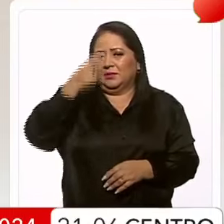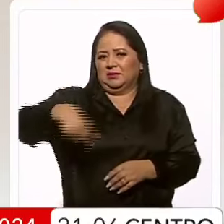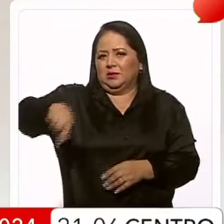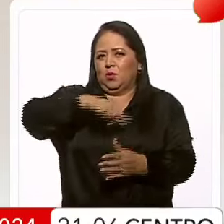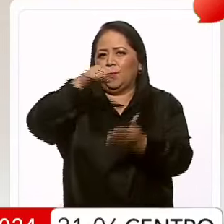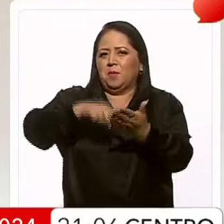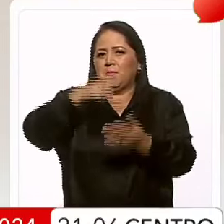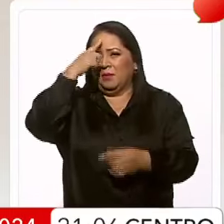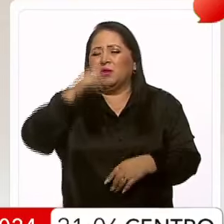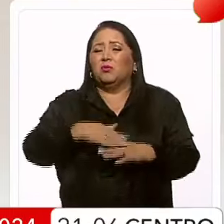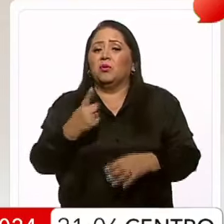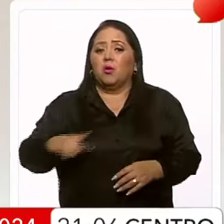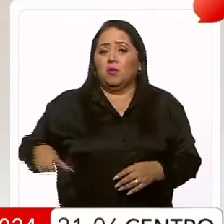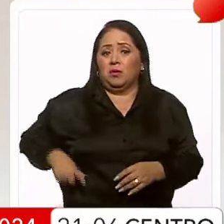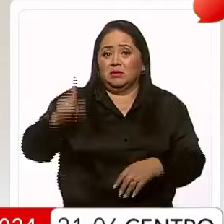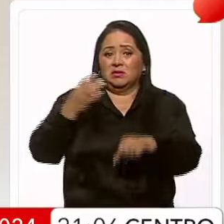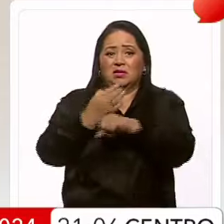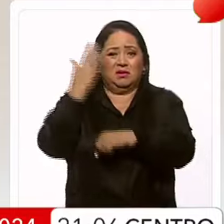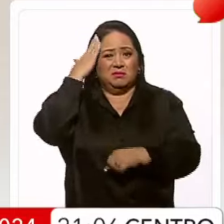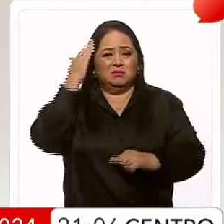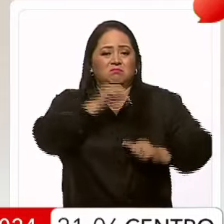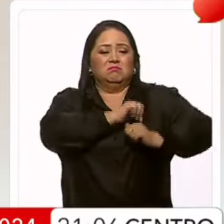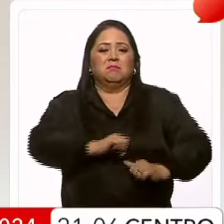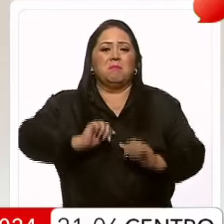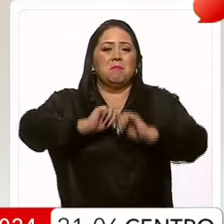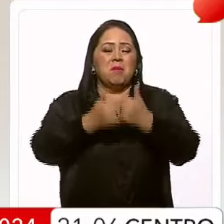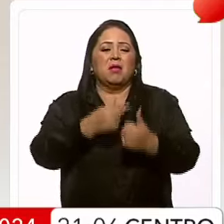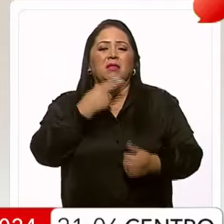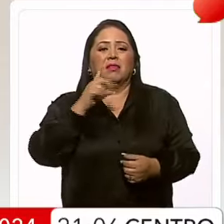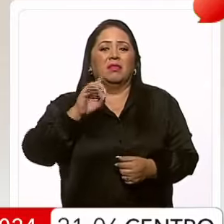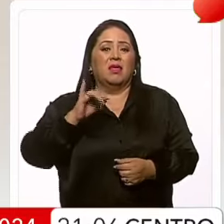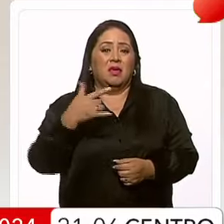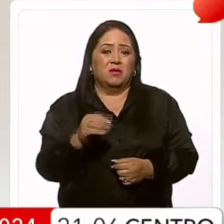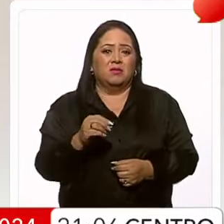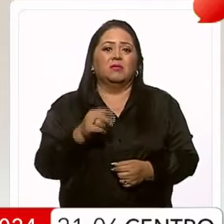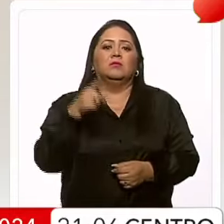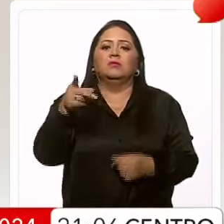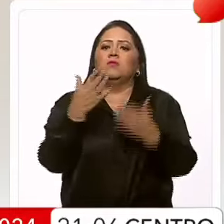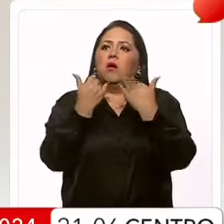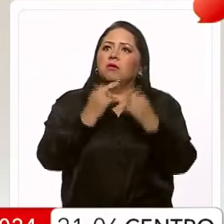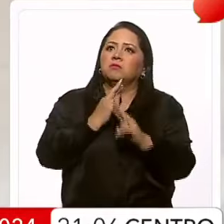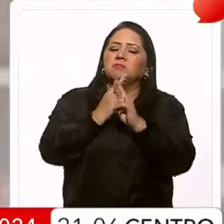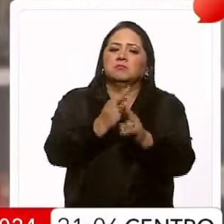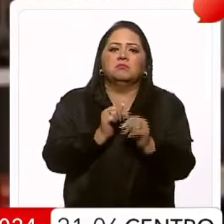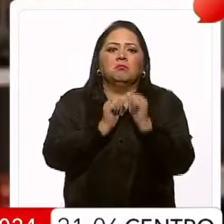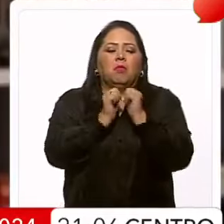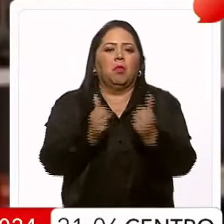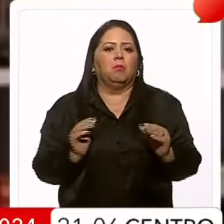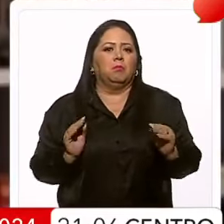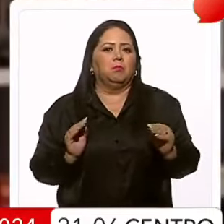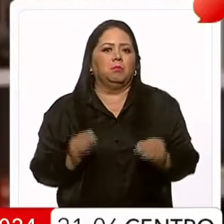zona, para la que el gobierno del estado, encabezado por el panista Diego Sinué Rodríguez, no tuvo respuesta.